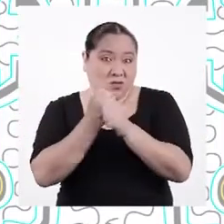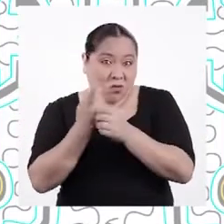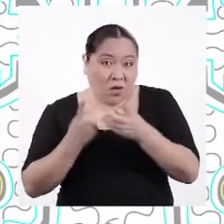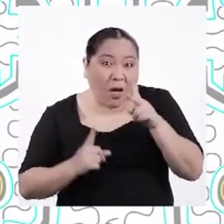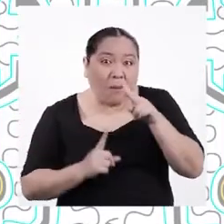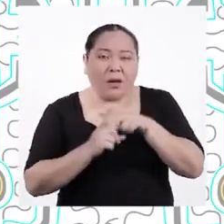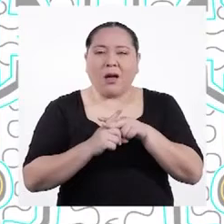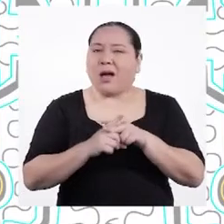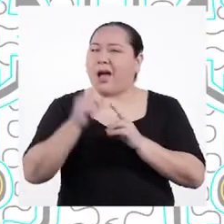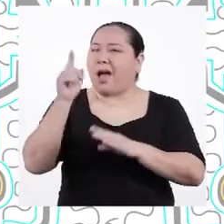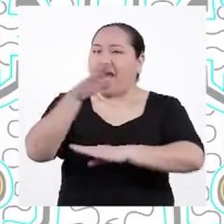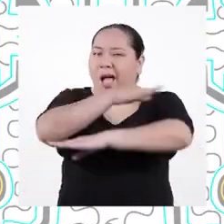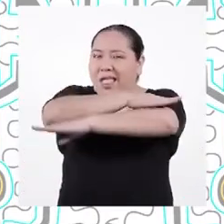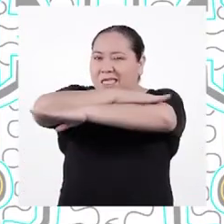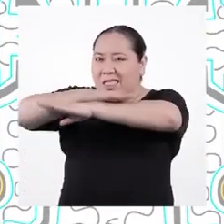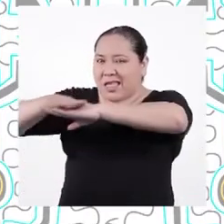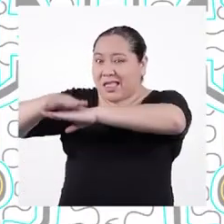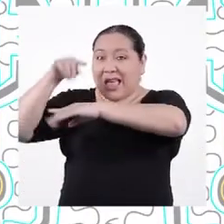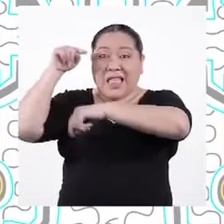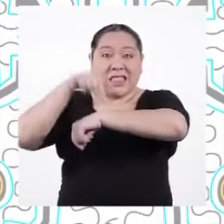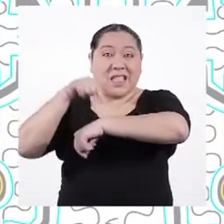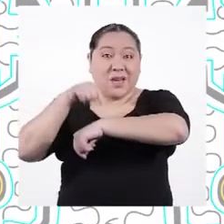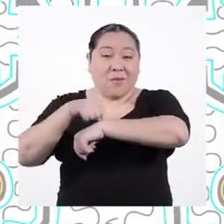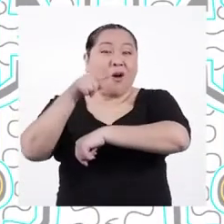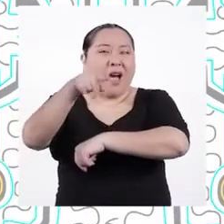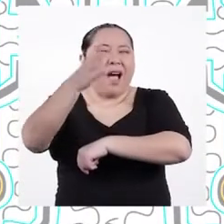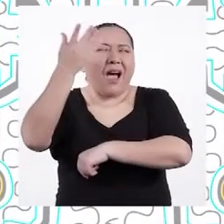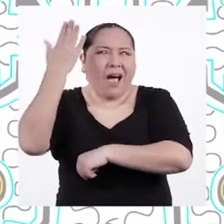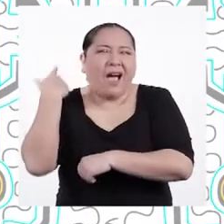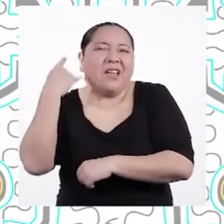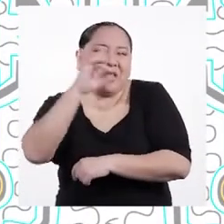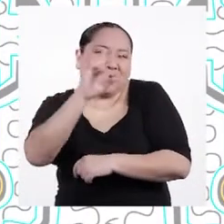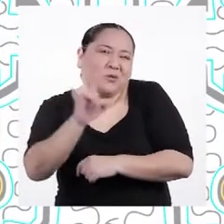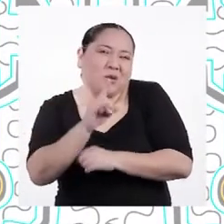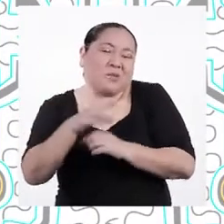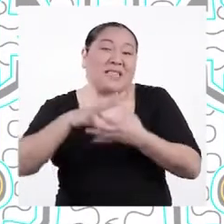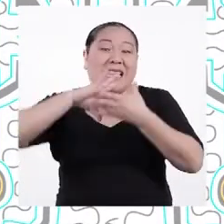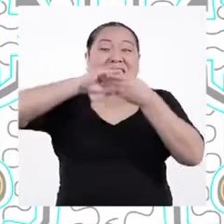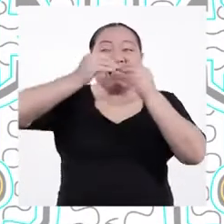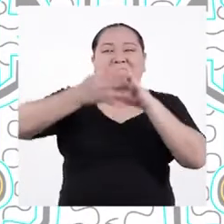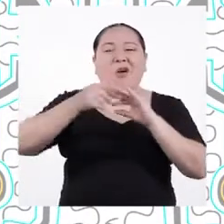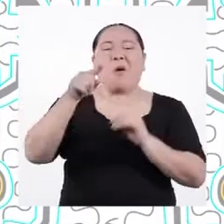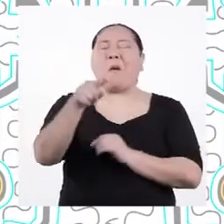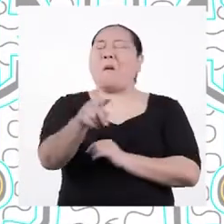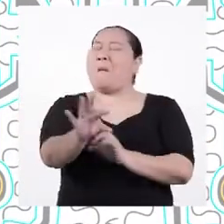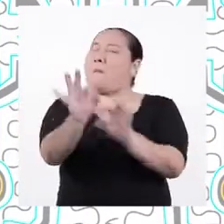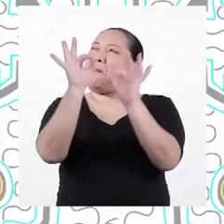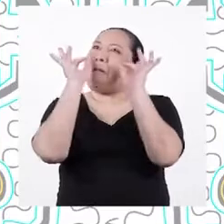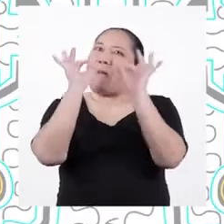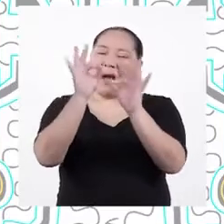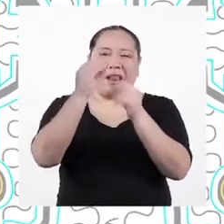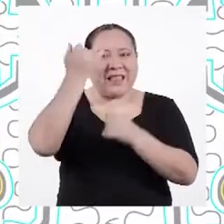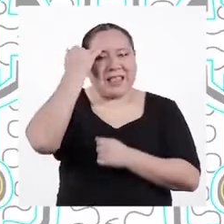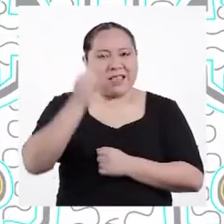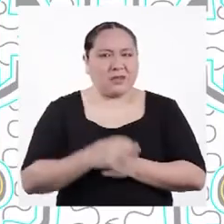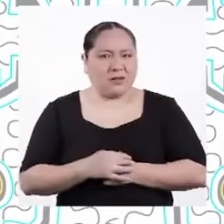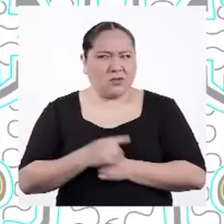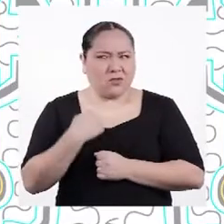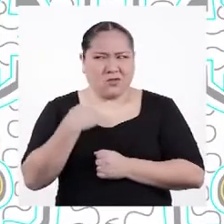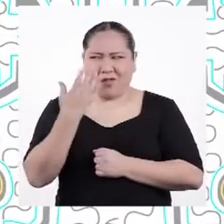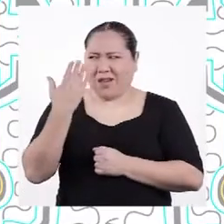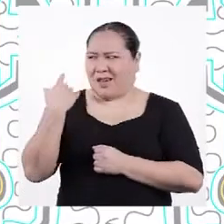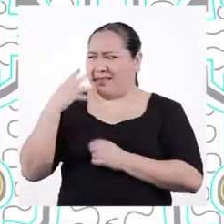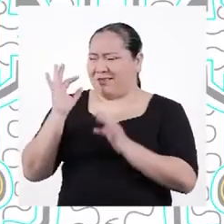fenómenos. Una línea de tiempo, como alguna vez hemos usado en historia. ¡Qué buena idea! Nunca hice